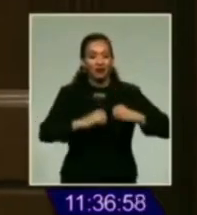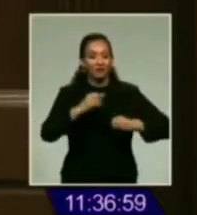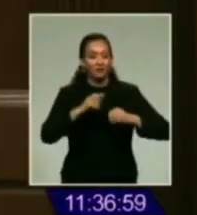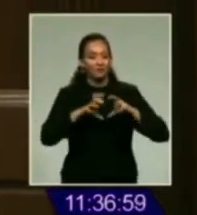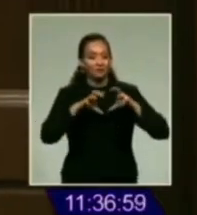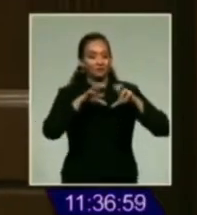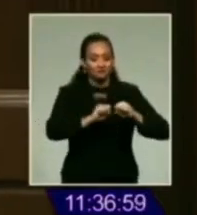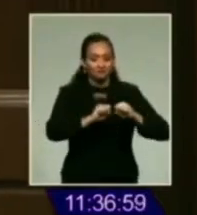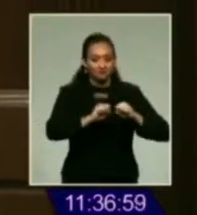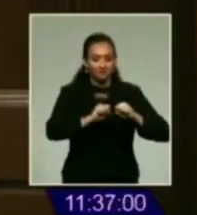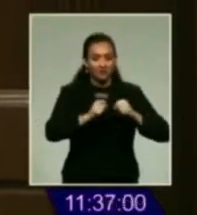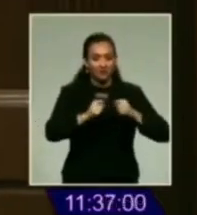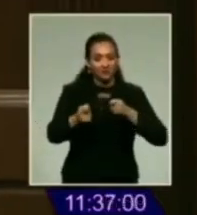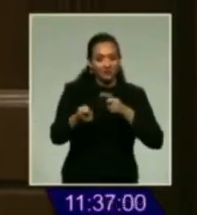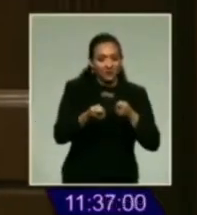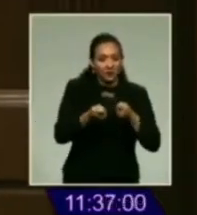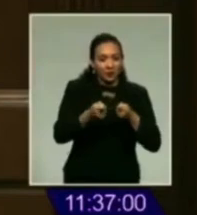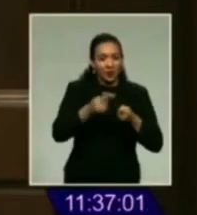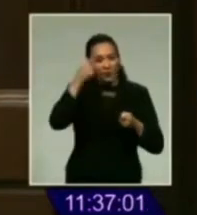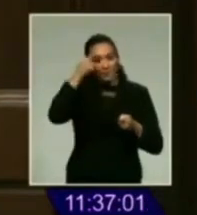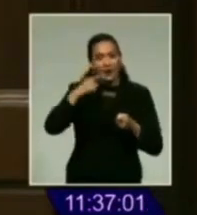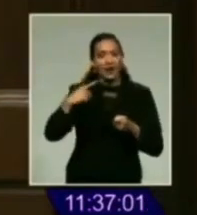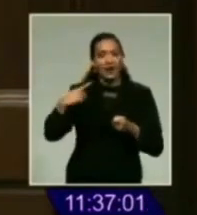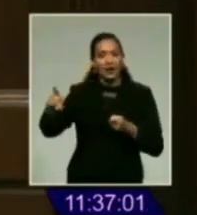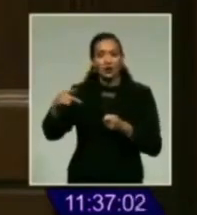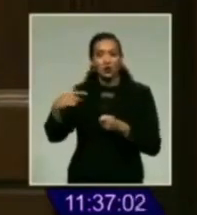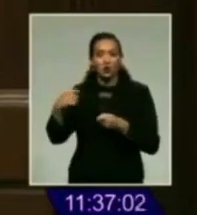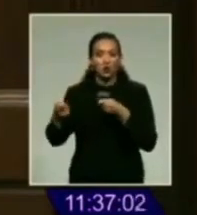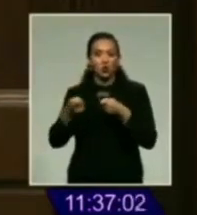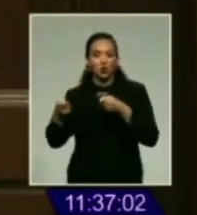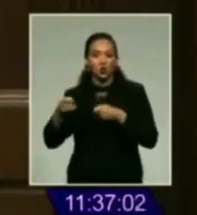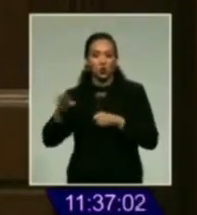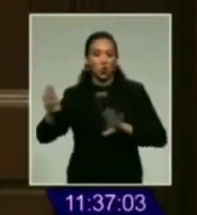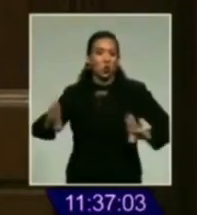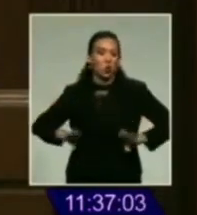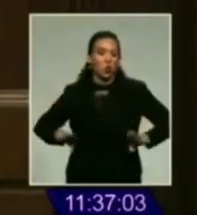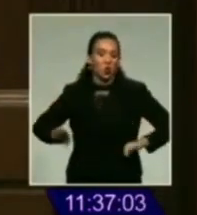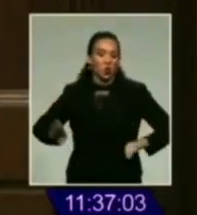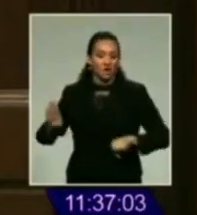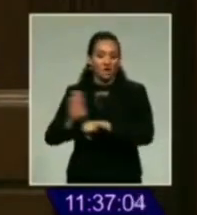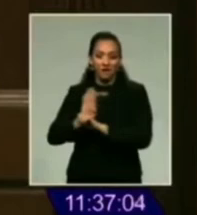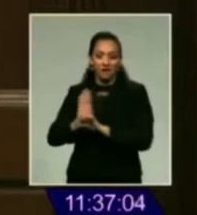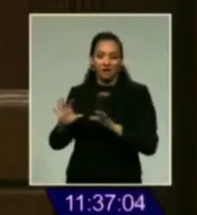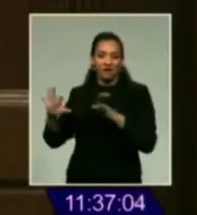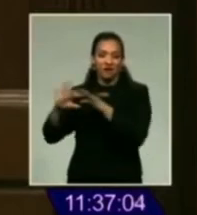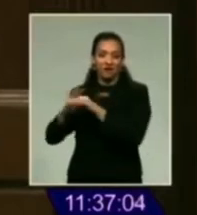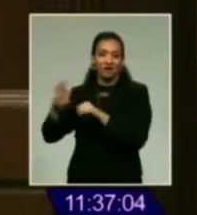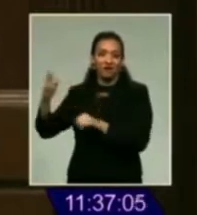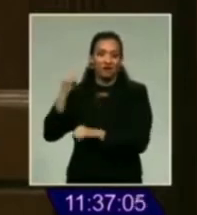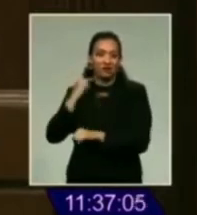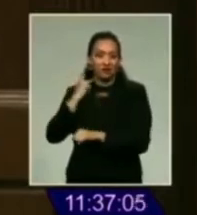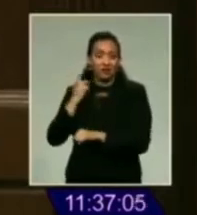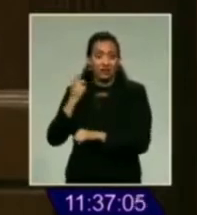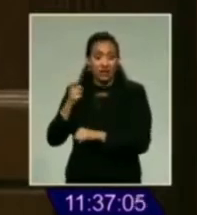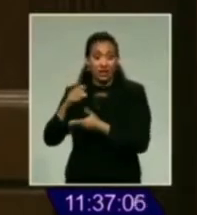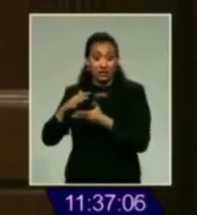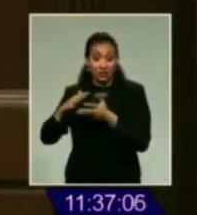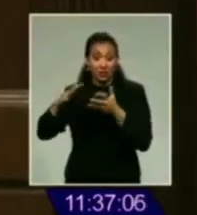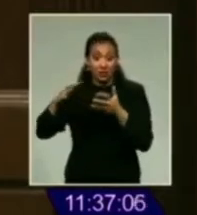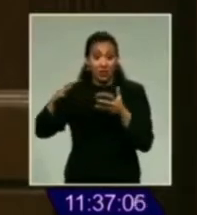sujetarlo a lógicas electorales y partidistas se intensificó, inclusive